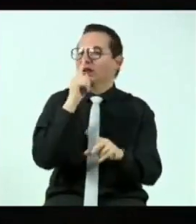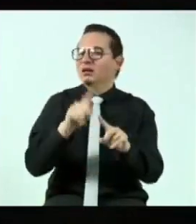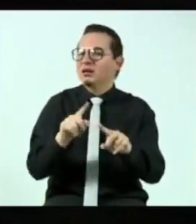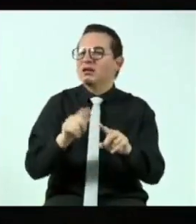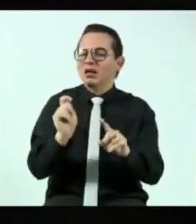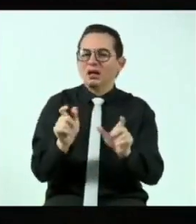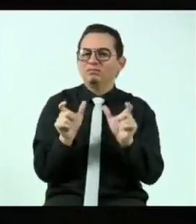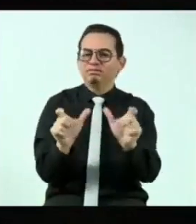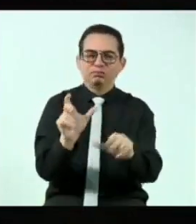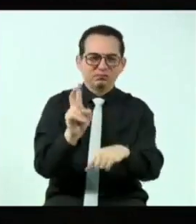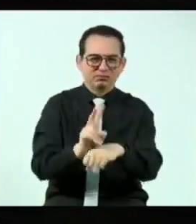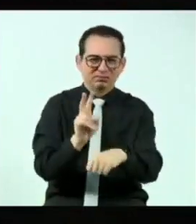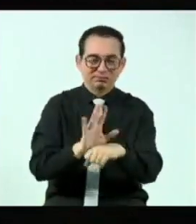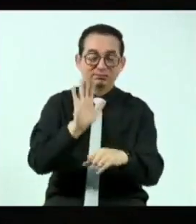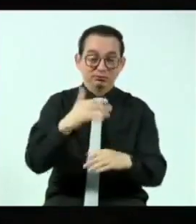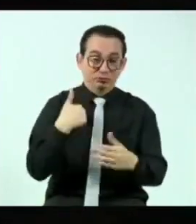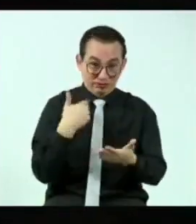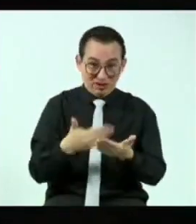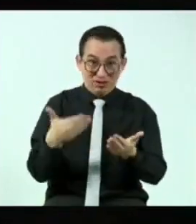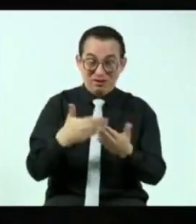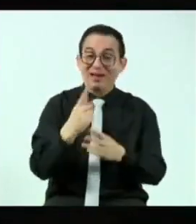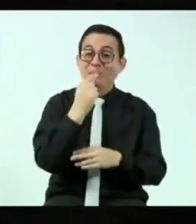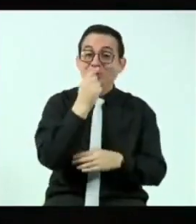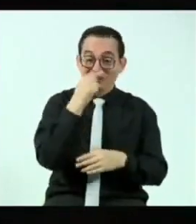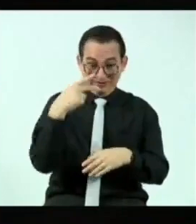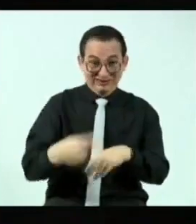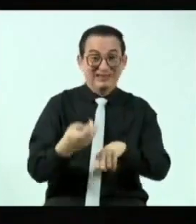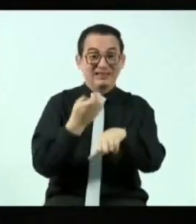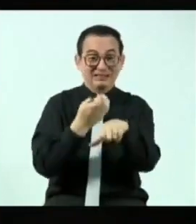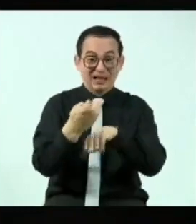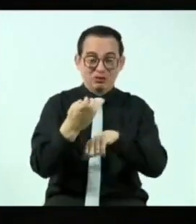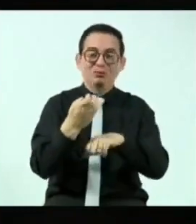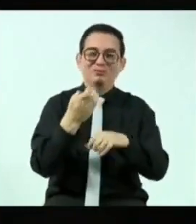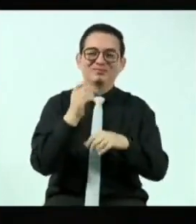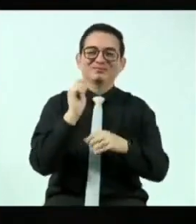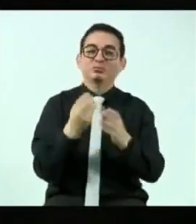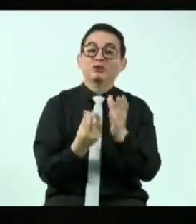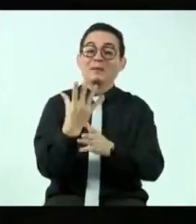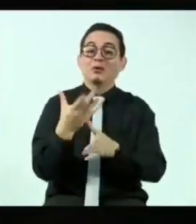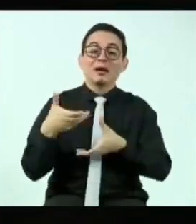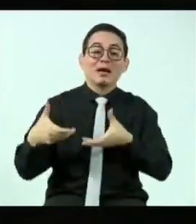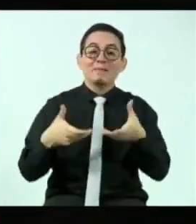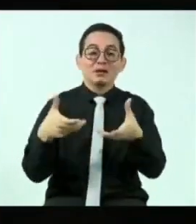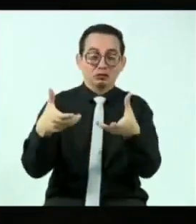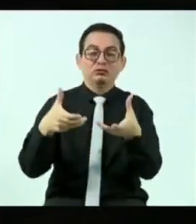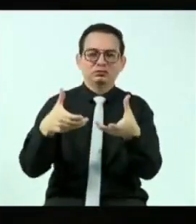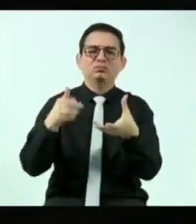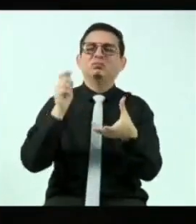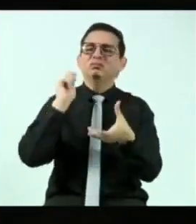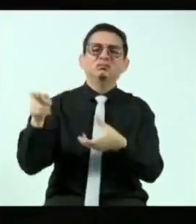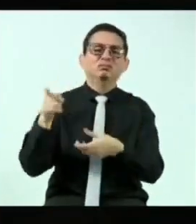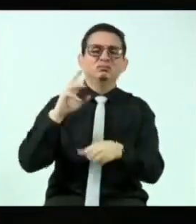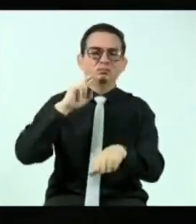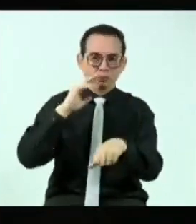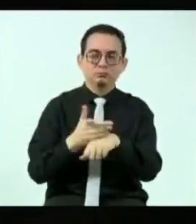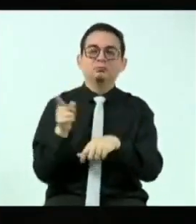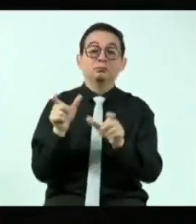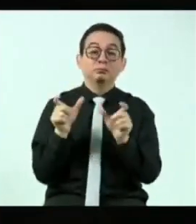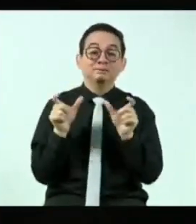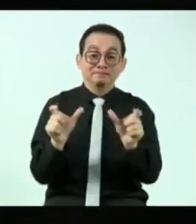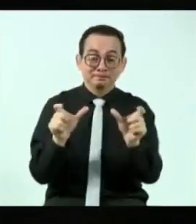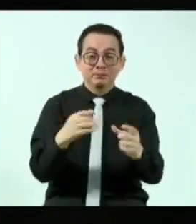carreteras por eso la Policía Estatal de caminos vigilará los caminos